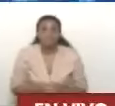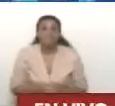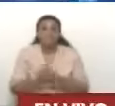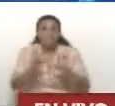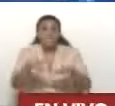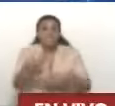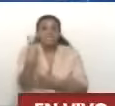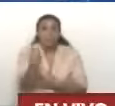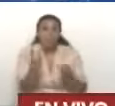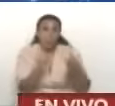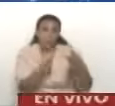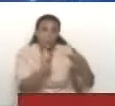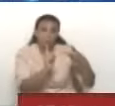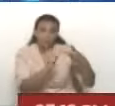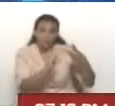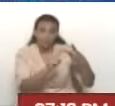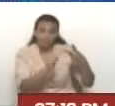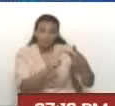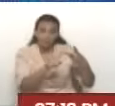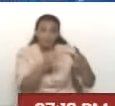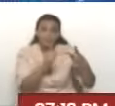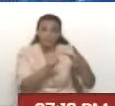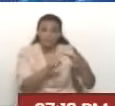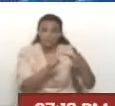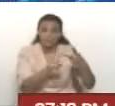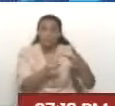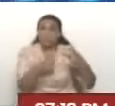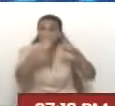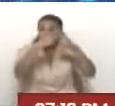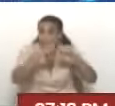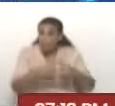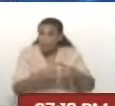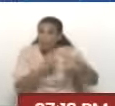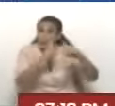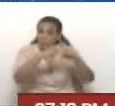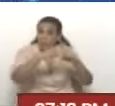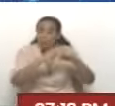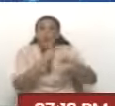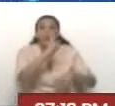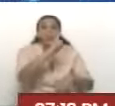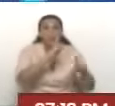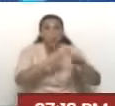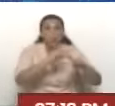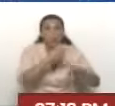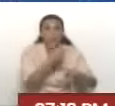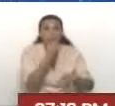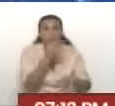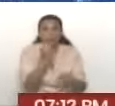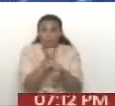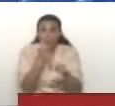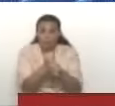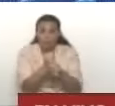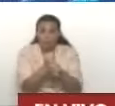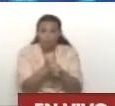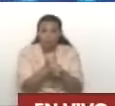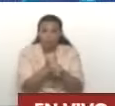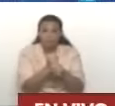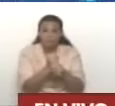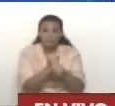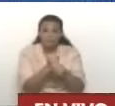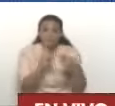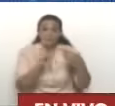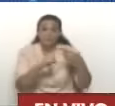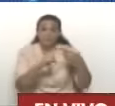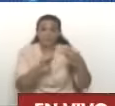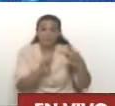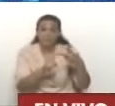Segundo elemento de la ecuación, vayan sumando, 1x10 el buen gobierno, 6 temas